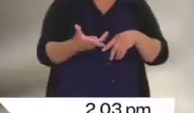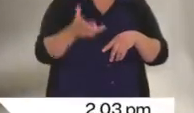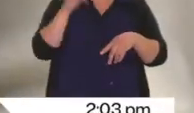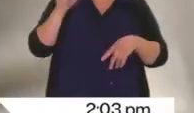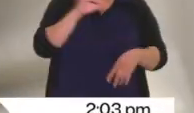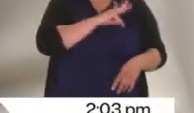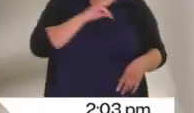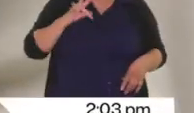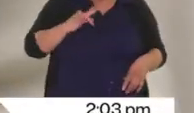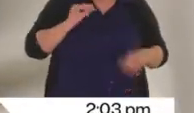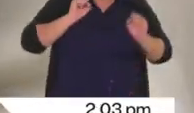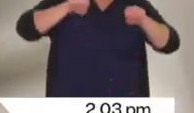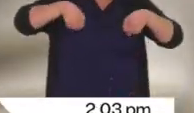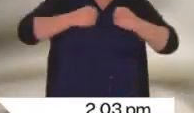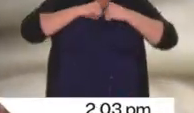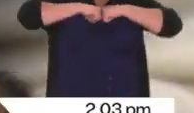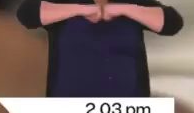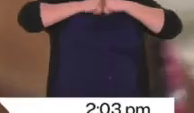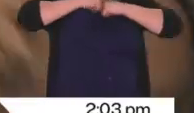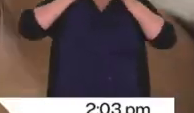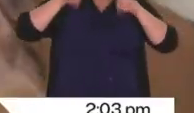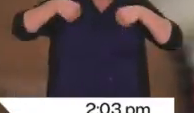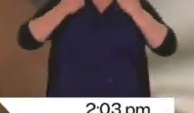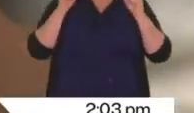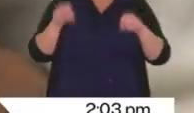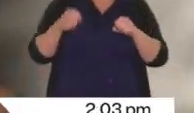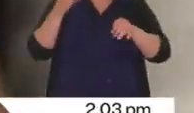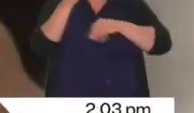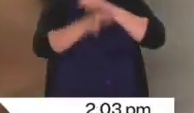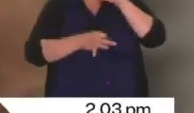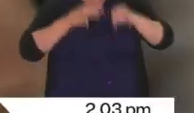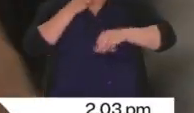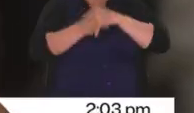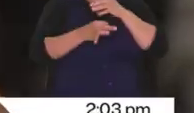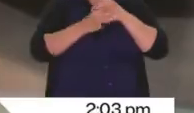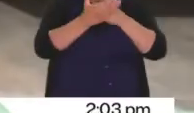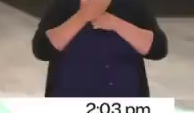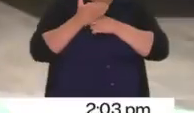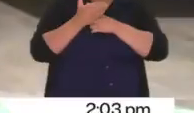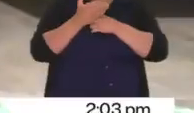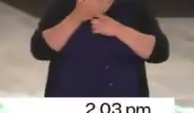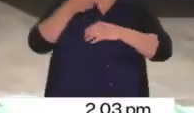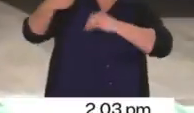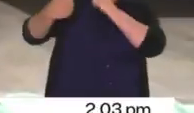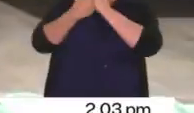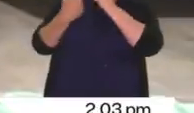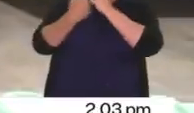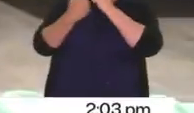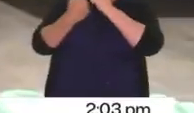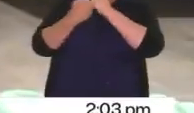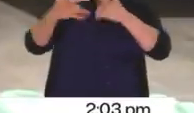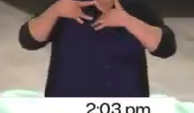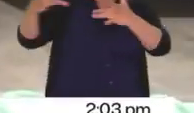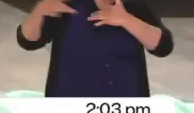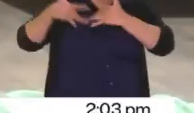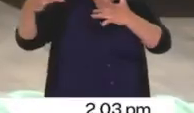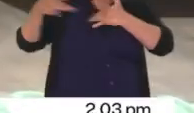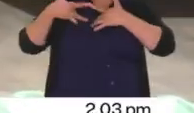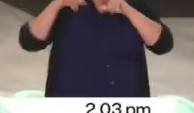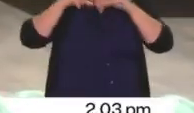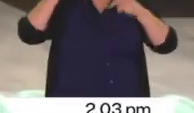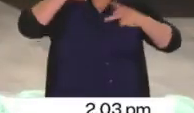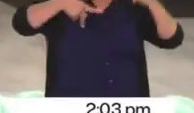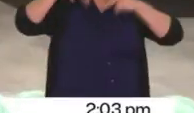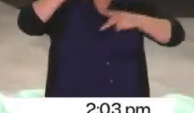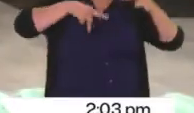terapias Para volver a caminar sus cuidadores piden apoyo a la ciudadanía para cubrir los gastos y las donaciones las estamos recibiendo en un número en que es